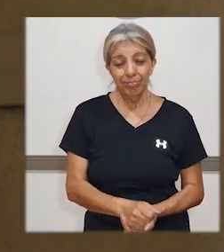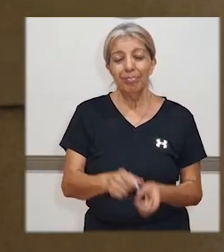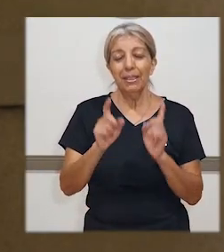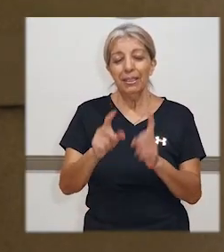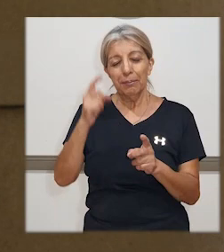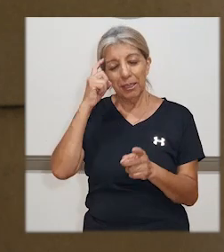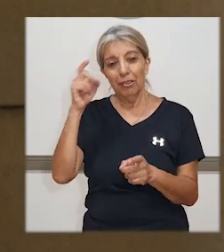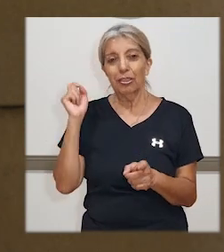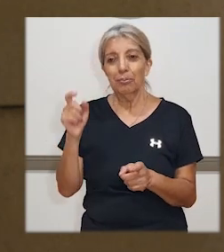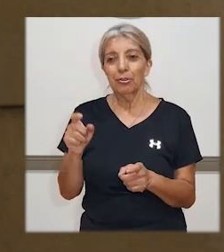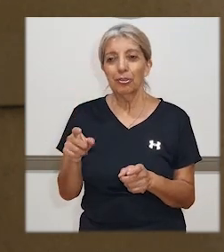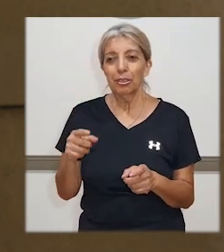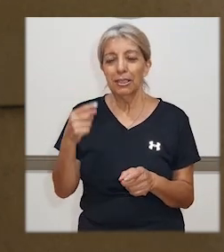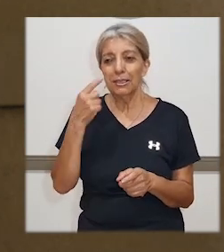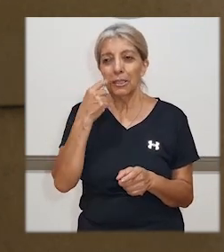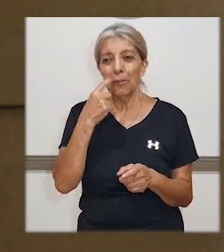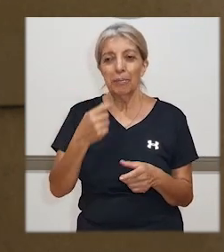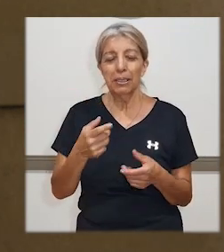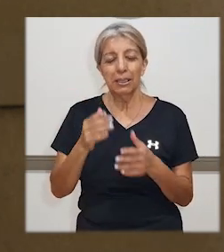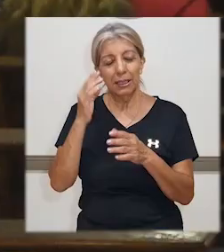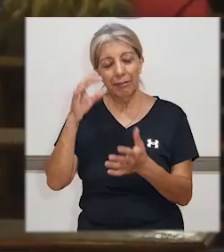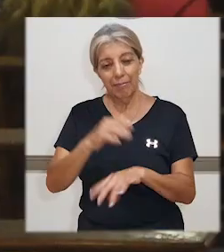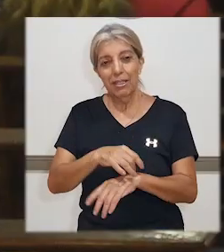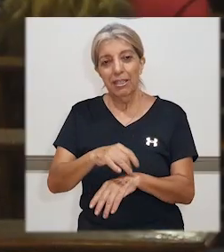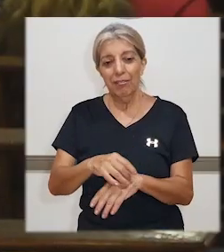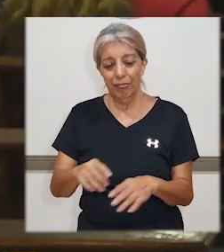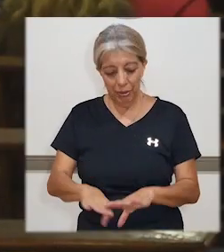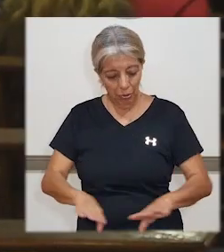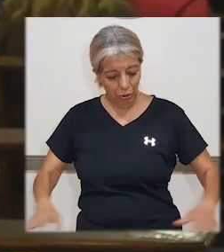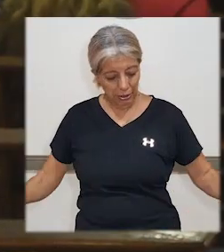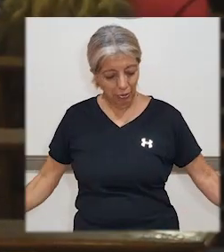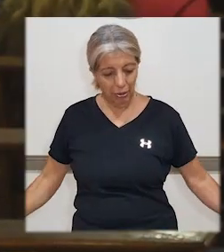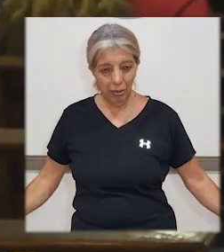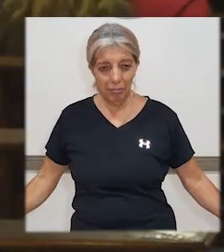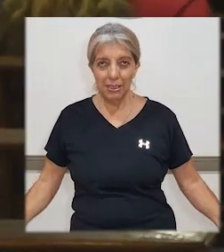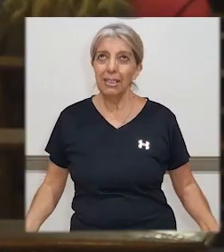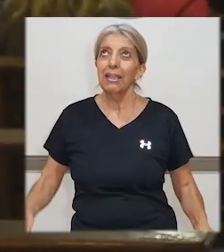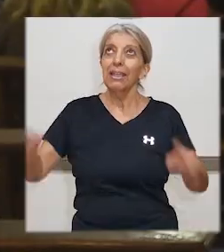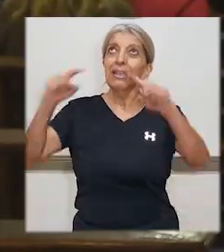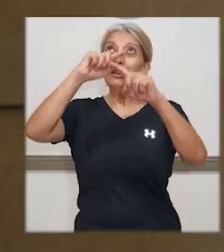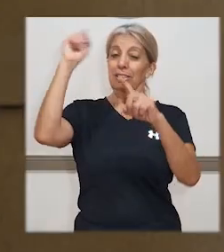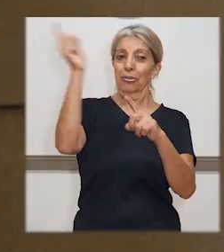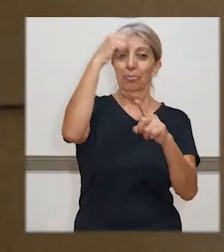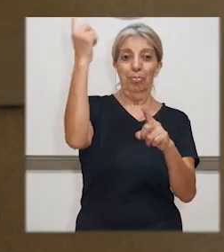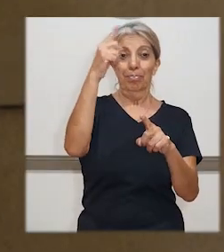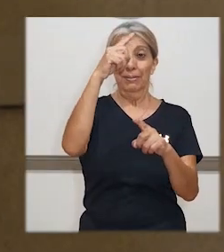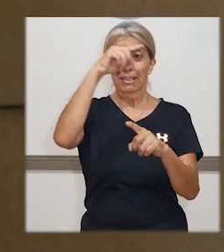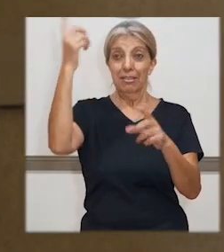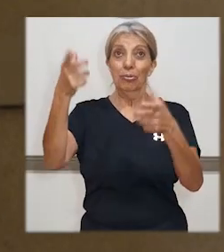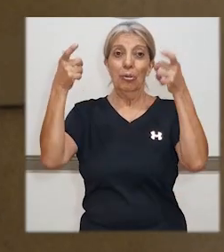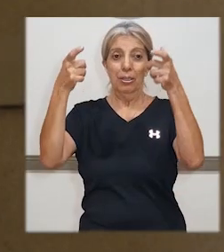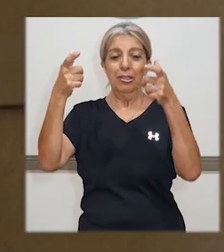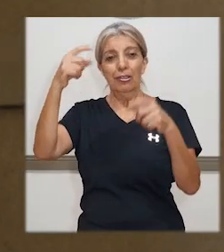casa, imagen de esta expansión de la carpa de la iglesia, y lo ponen delante de Jesús. Le pedimos a Dios